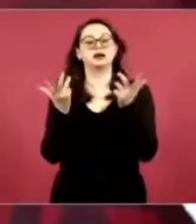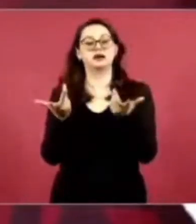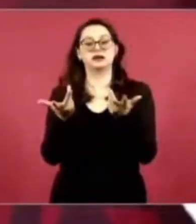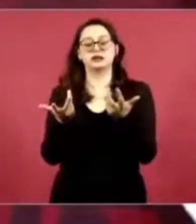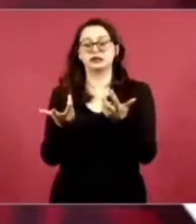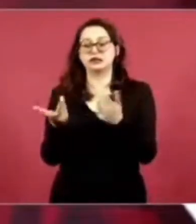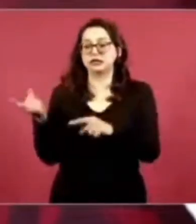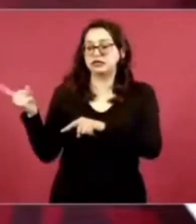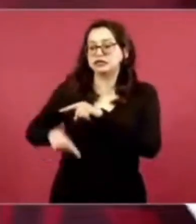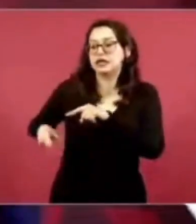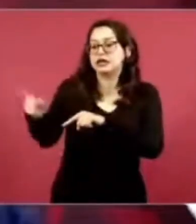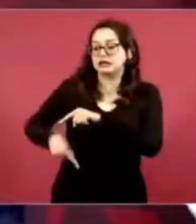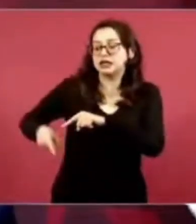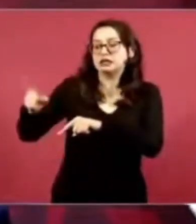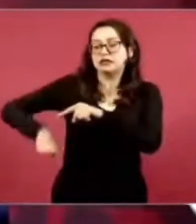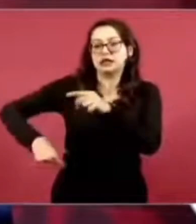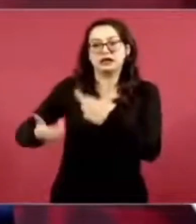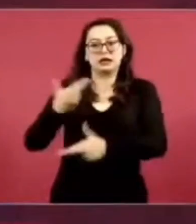marcha atrás.